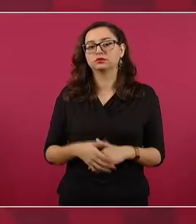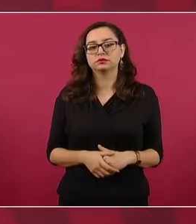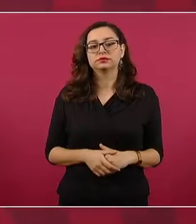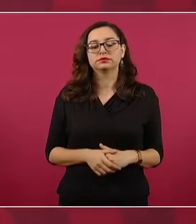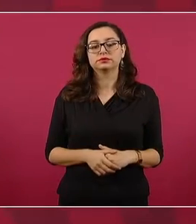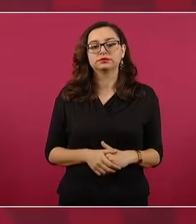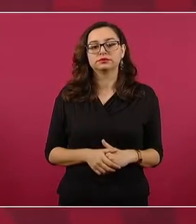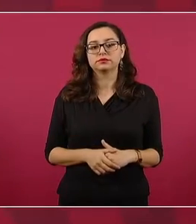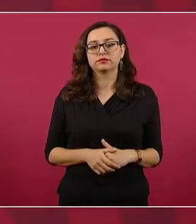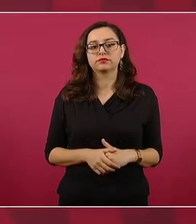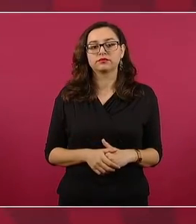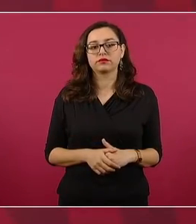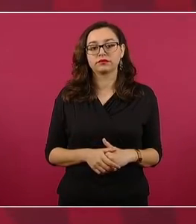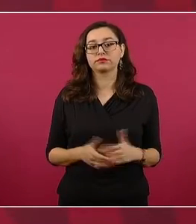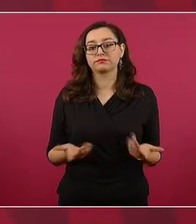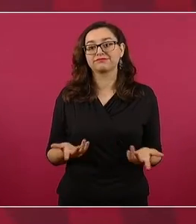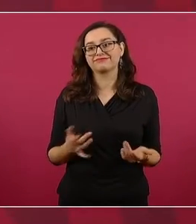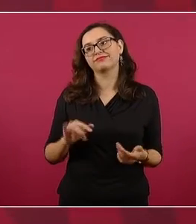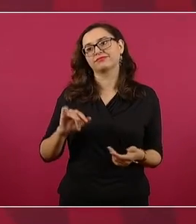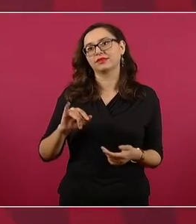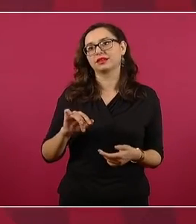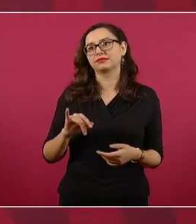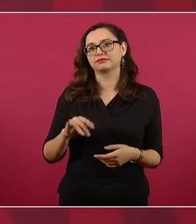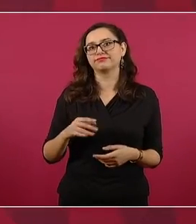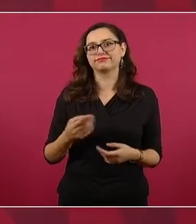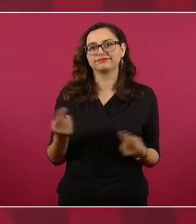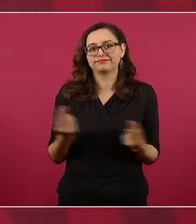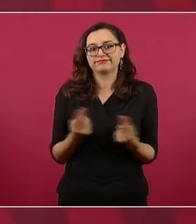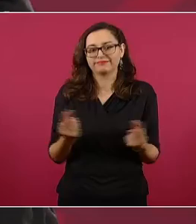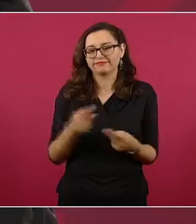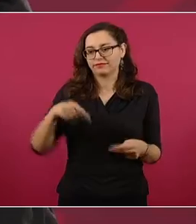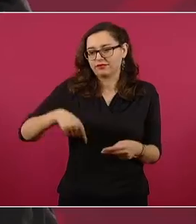para que se produzca más en todo el campo.